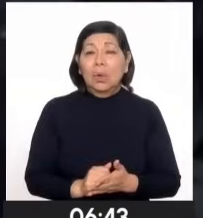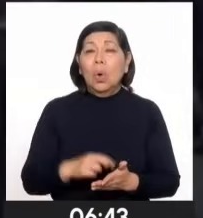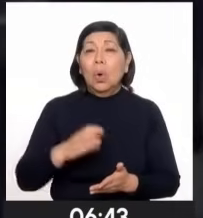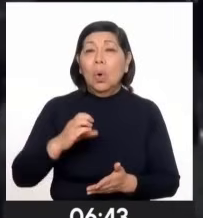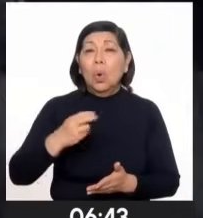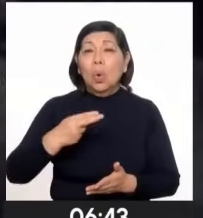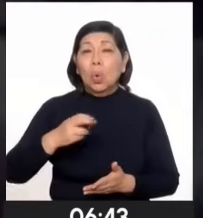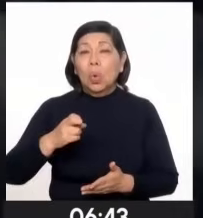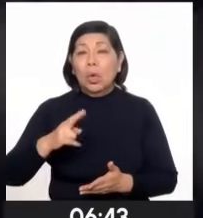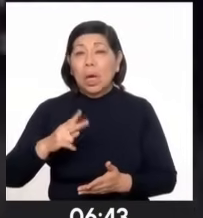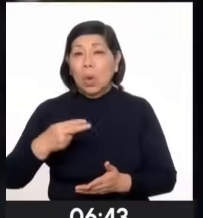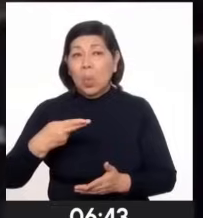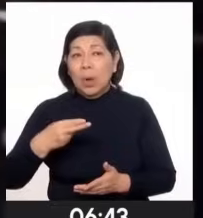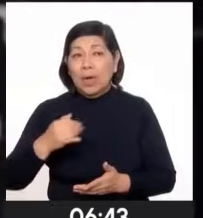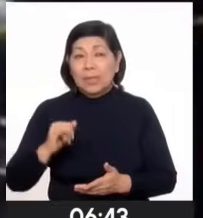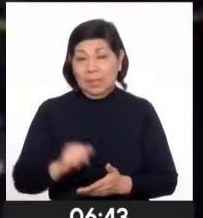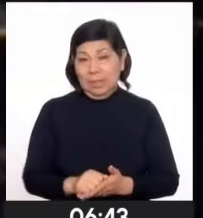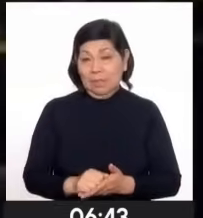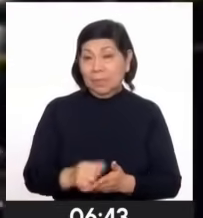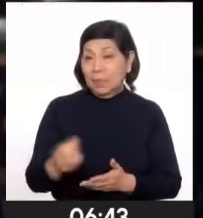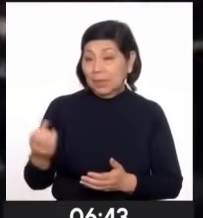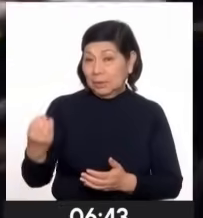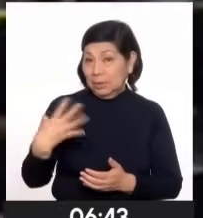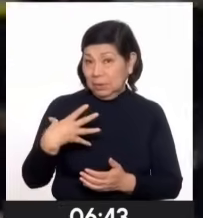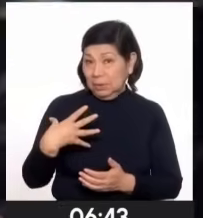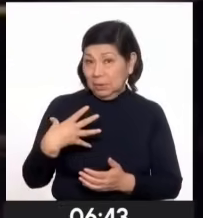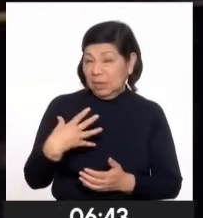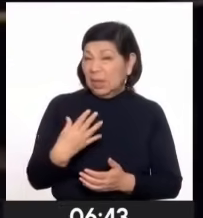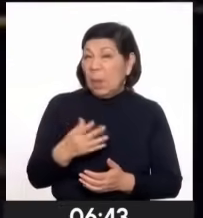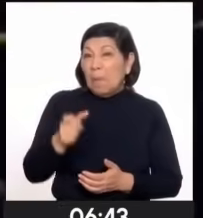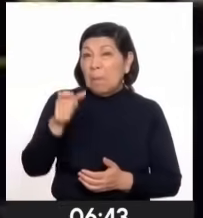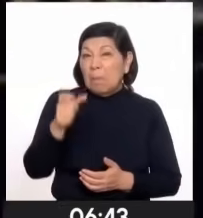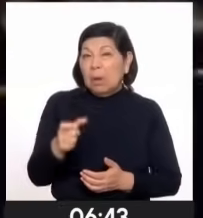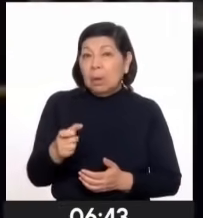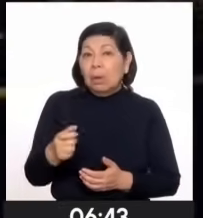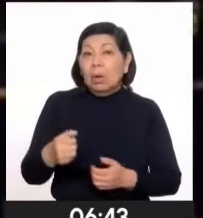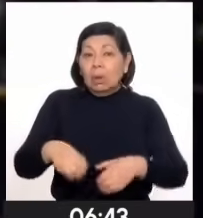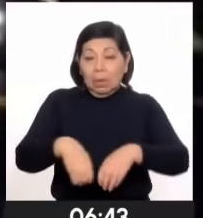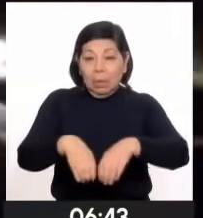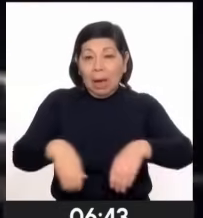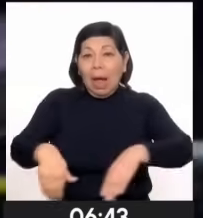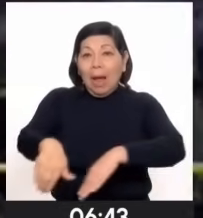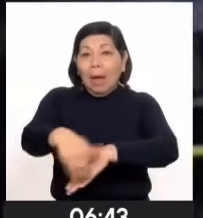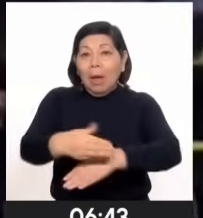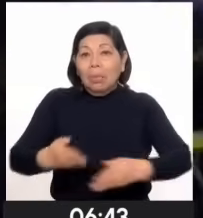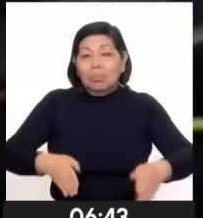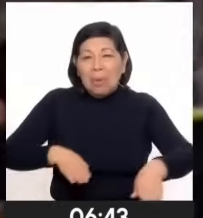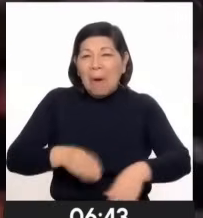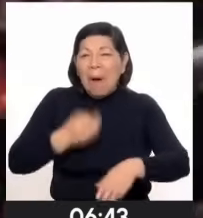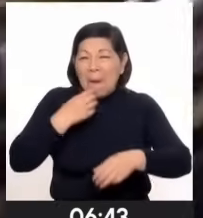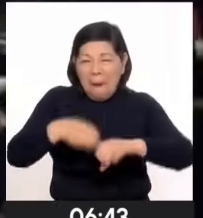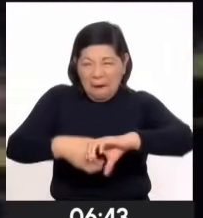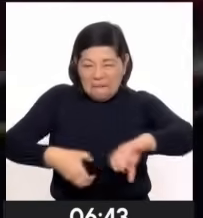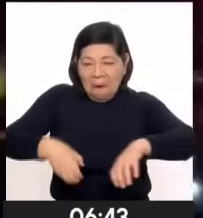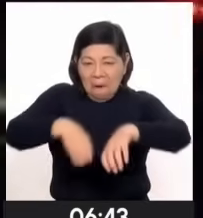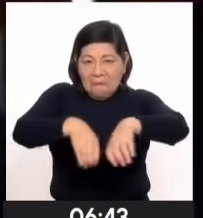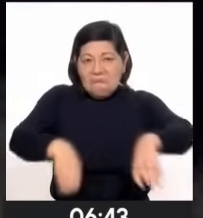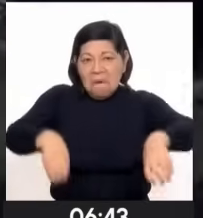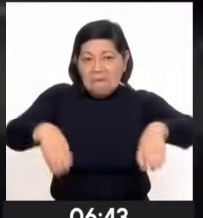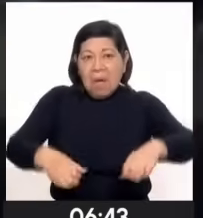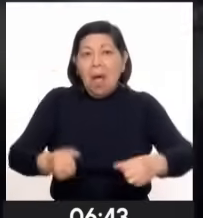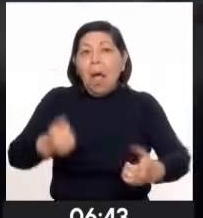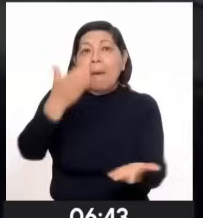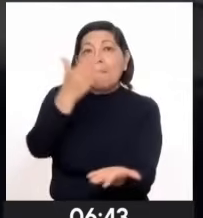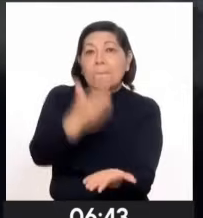curahuasi según las primeras informaciones desconocidos bloquearon la vía con troncos y piedras para detener la